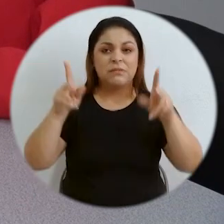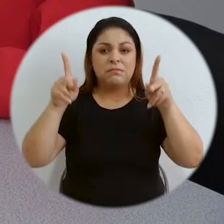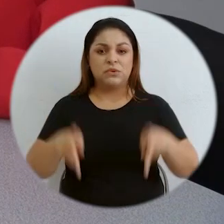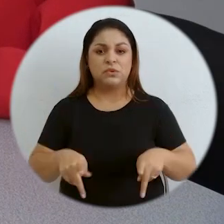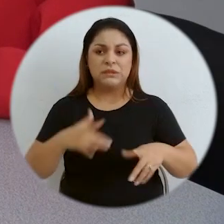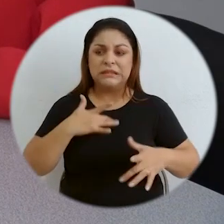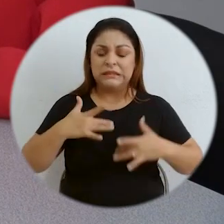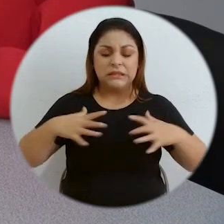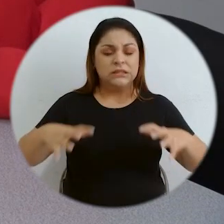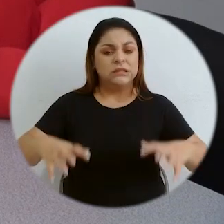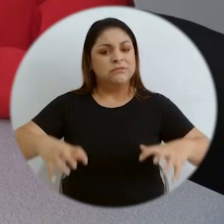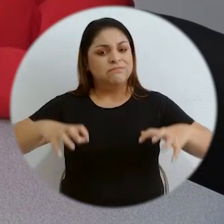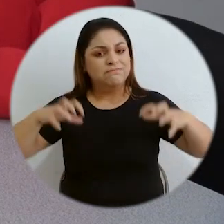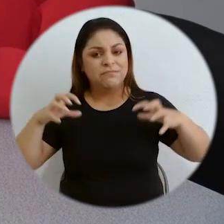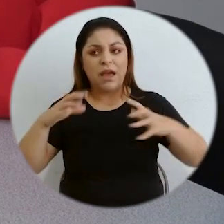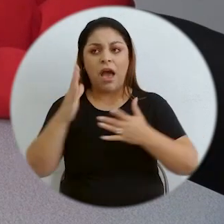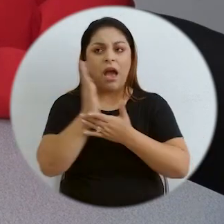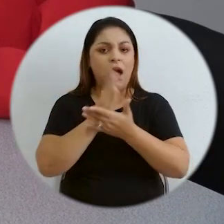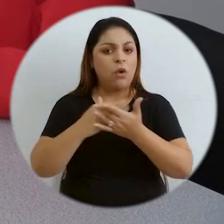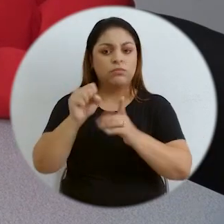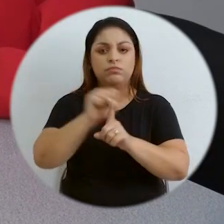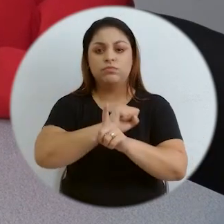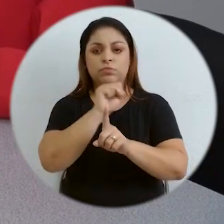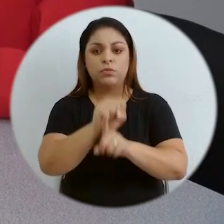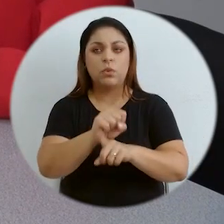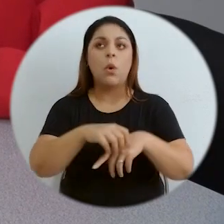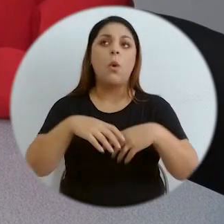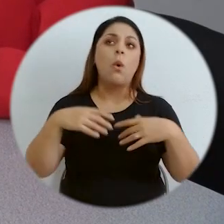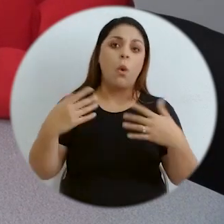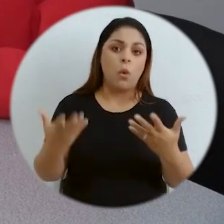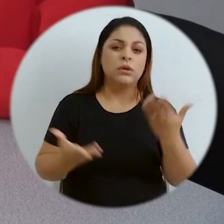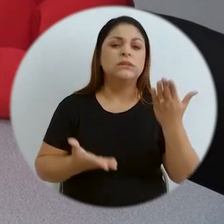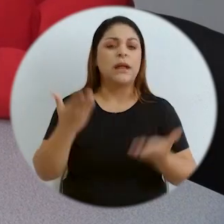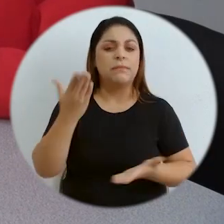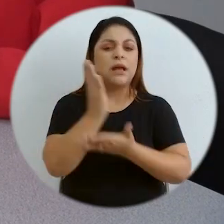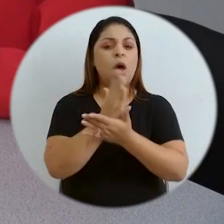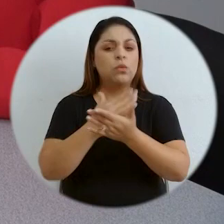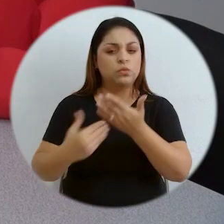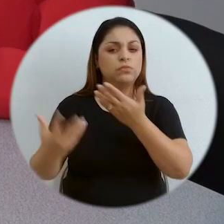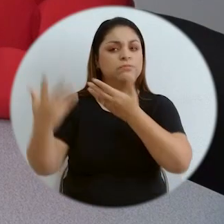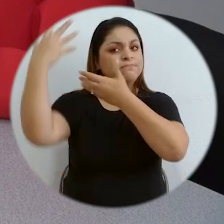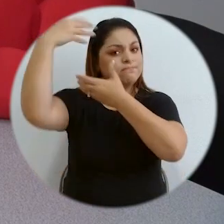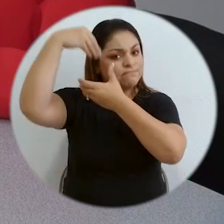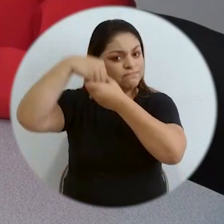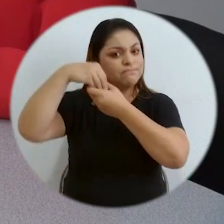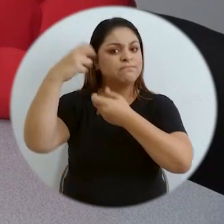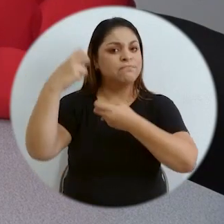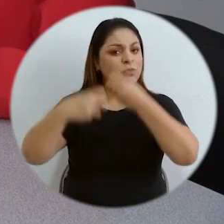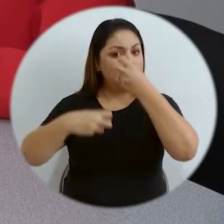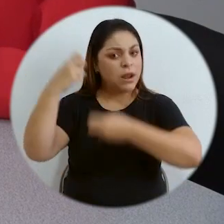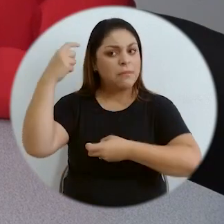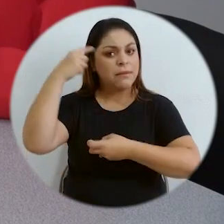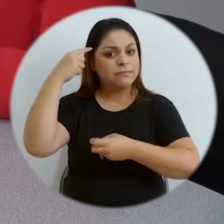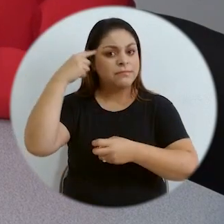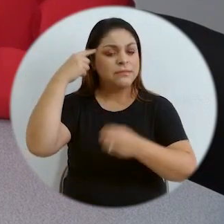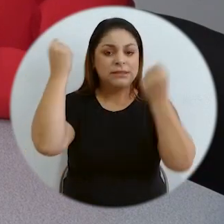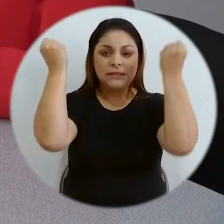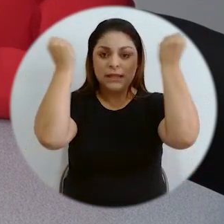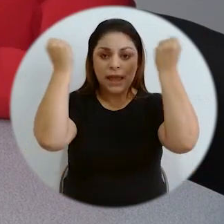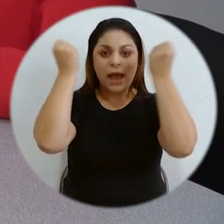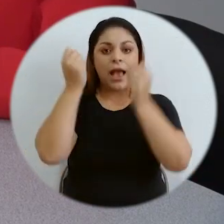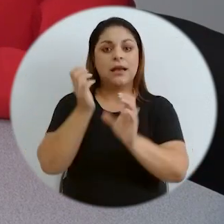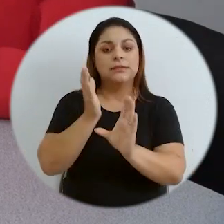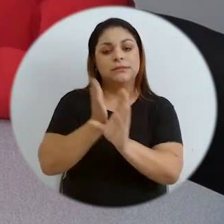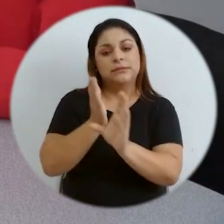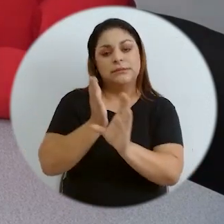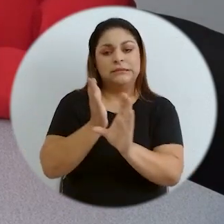estresantes, ¿verdad?, que está viviendo la persona. Muchas veces puede haber un trastorno psiquiátrico de fondo no tratado, que